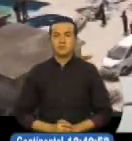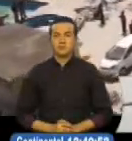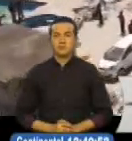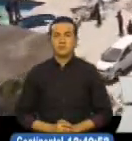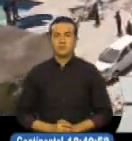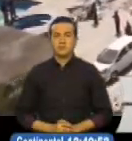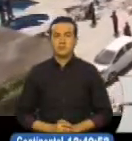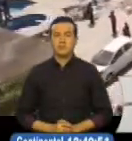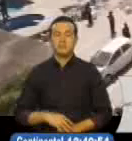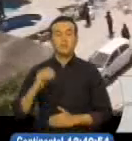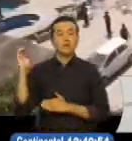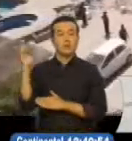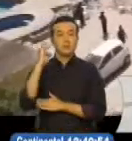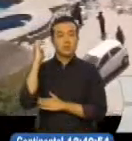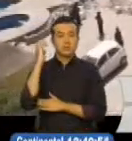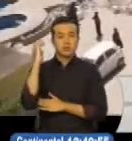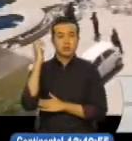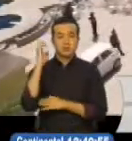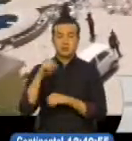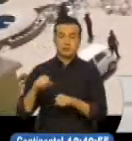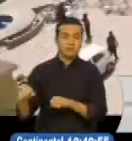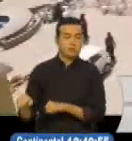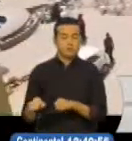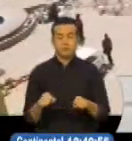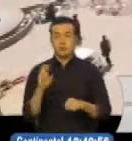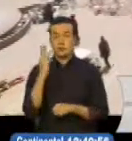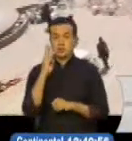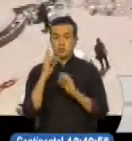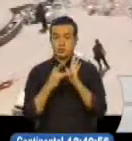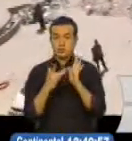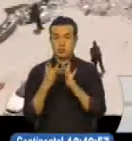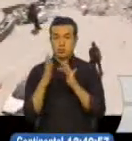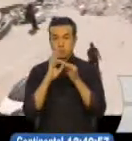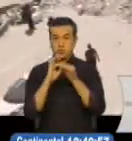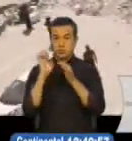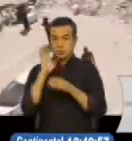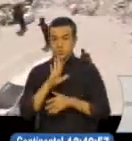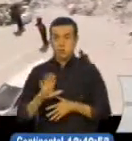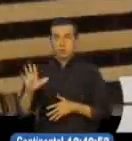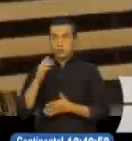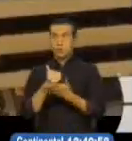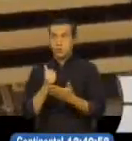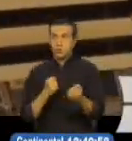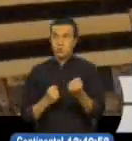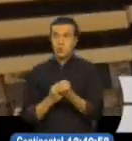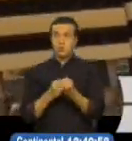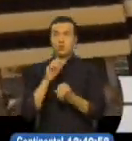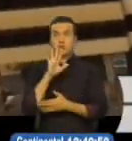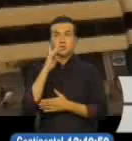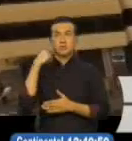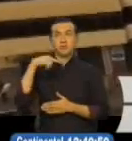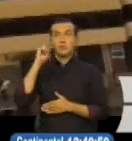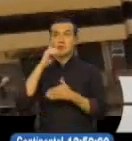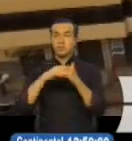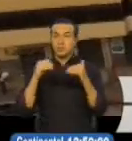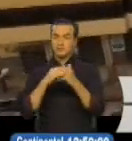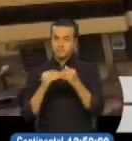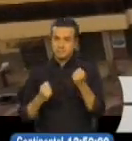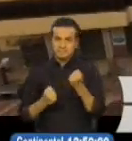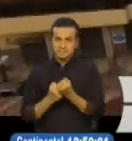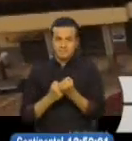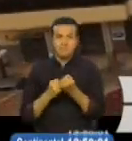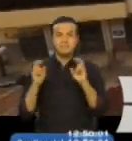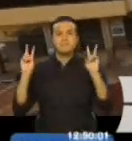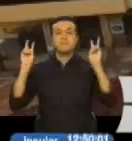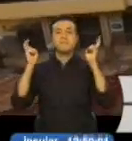En la fase de emergencia originada por el terremoto del 16 de abril, la Unión Europea envió ayuda humanitaria por más de 5 millones de dólares. No solo fue